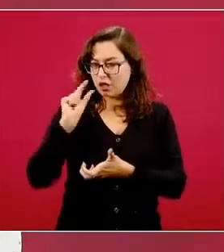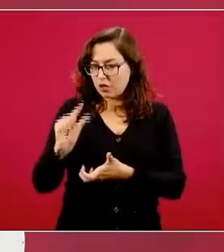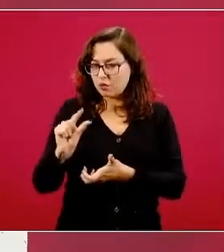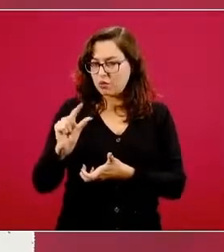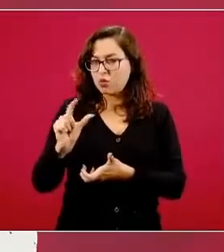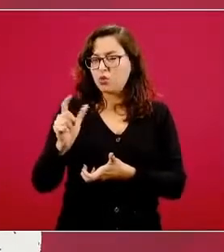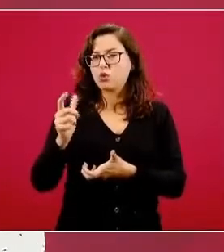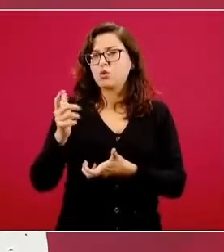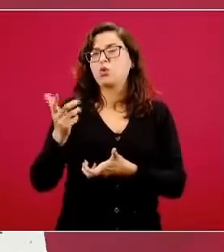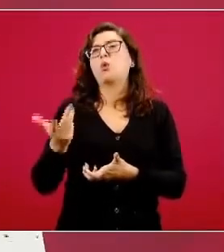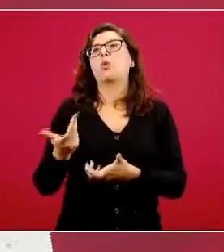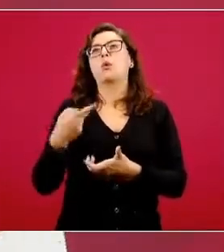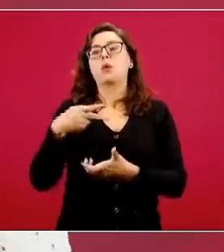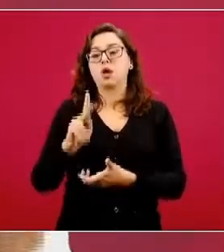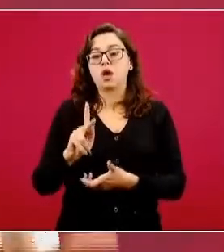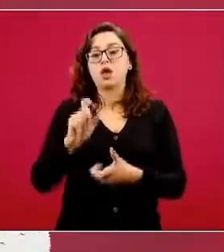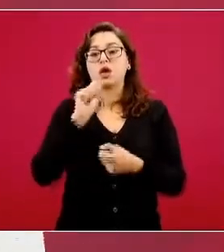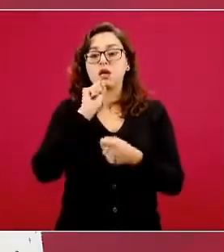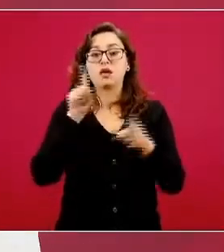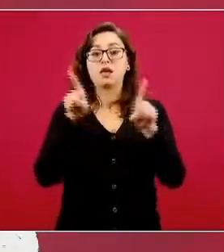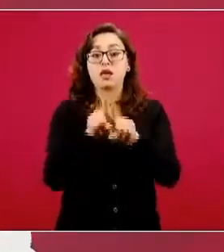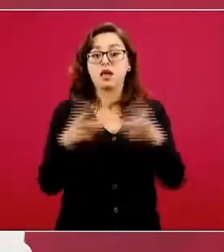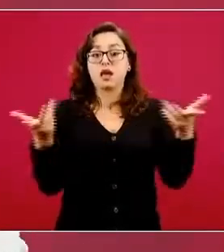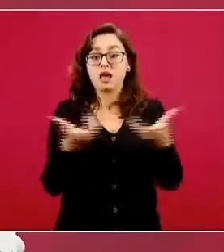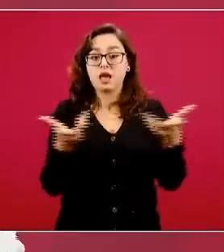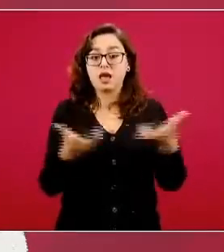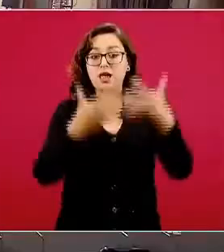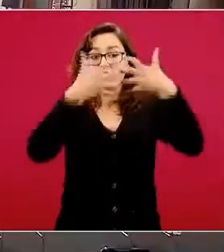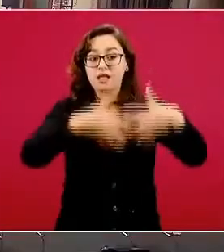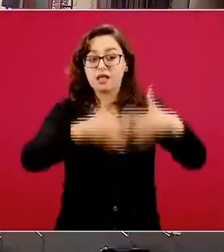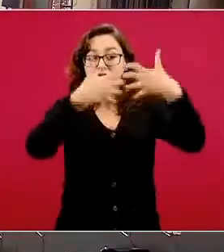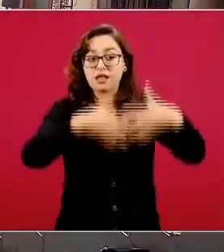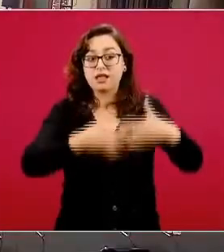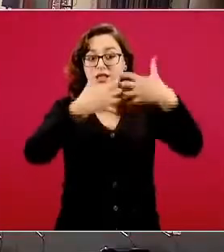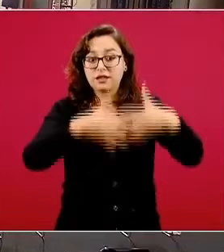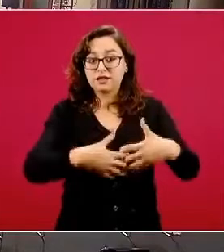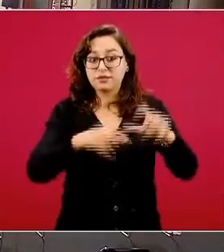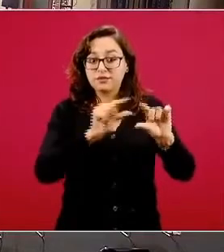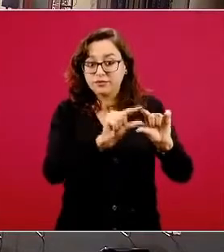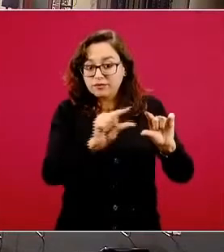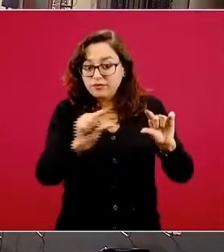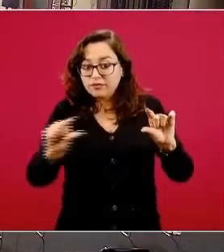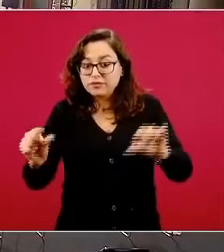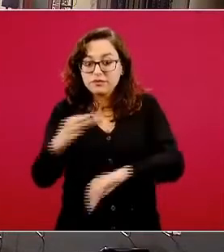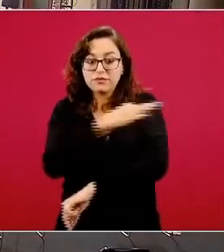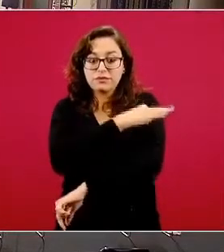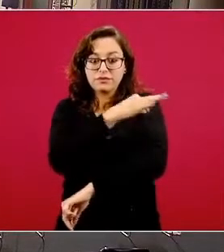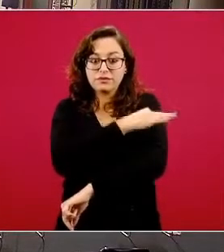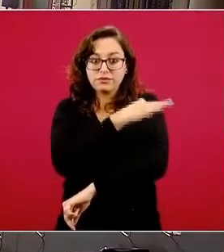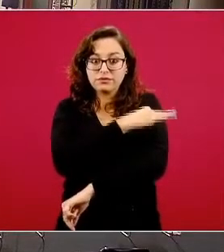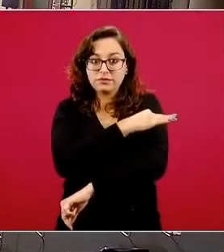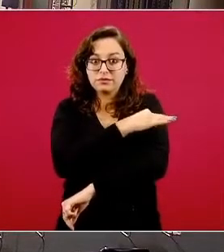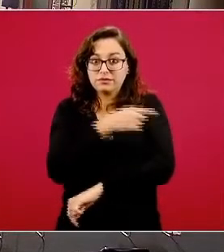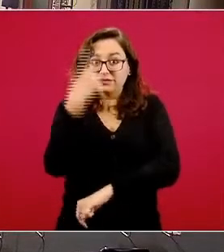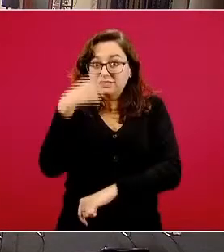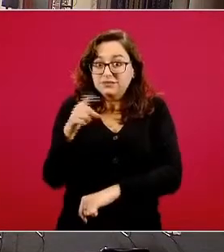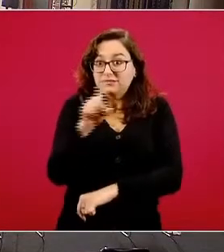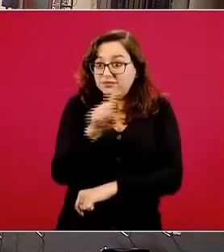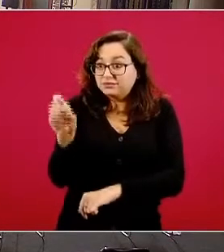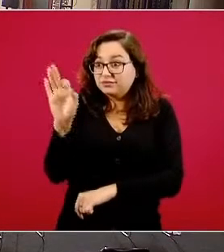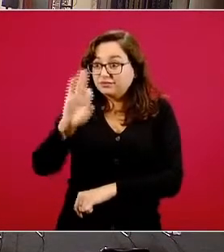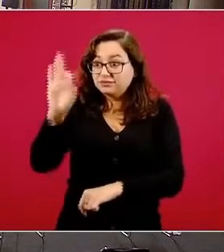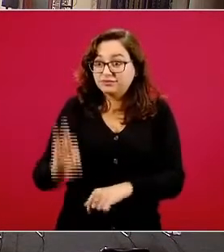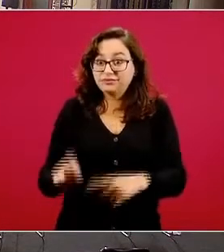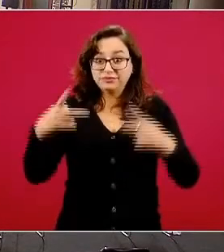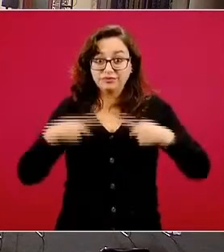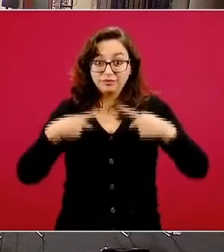las vacunas, los recursos para fabricar las vacunas. O sea, no hay posibilidad alguna de